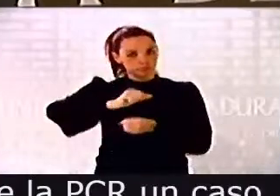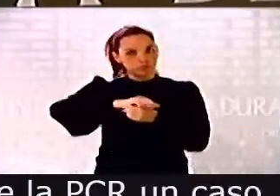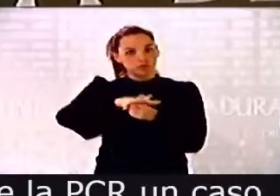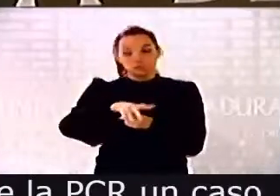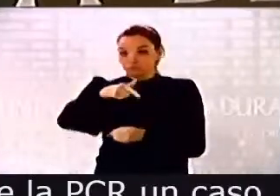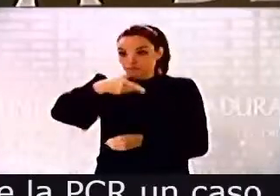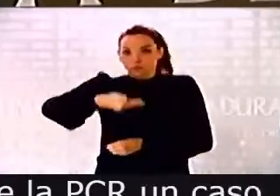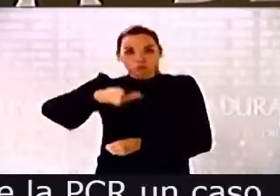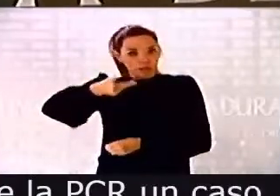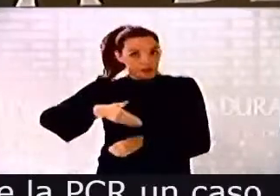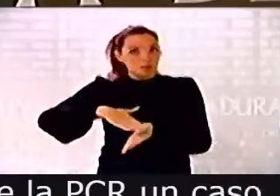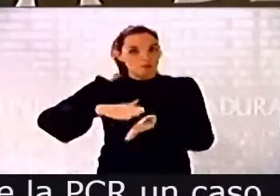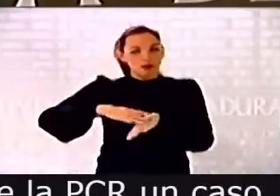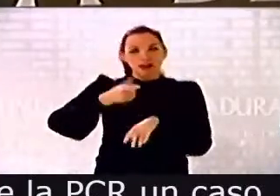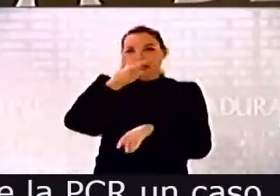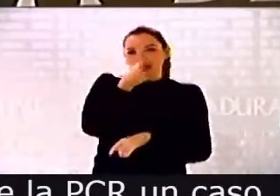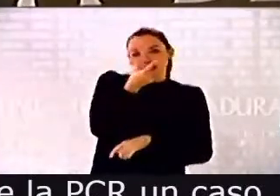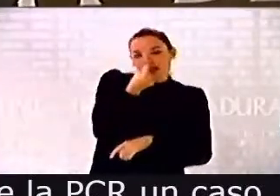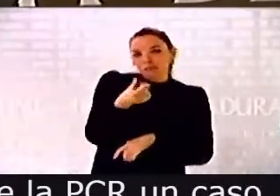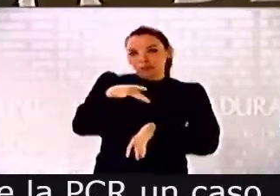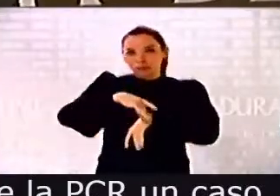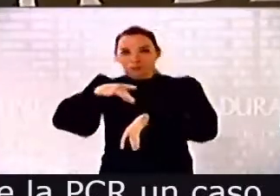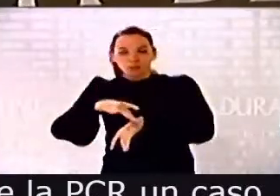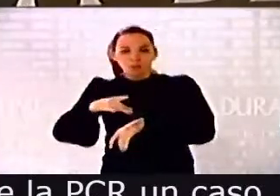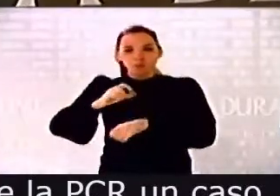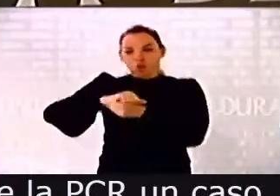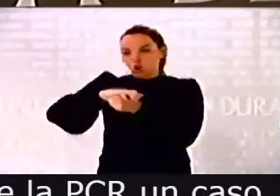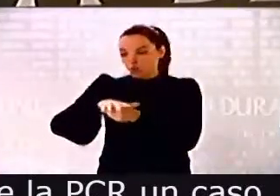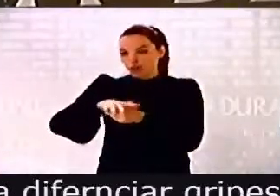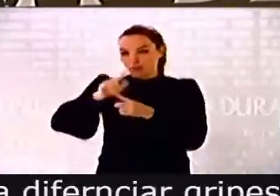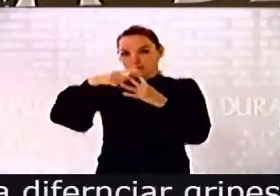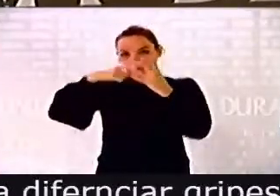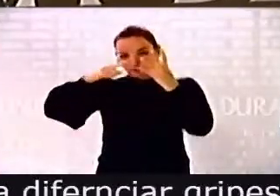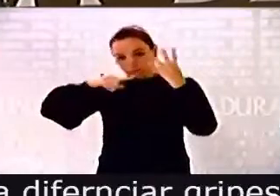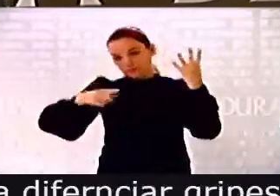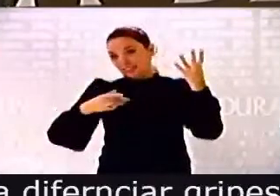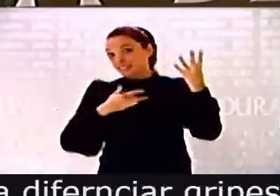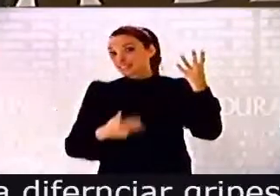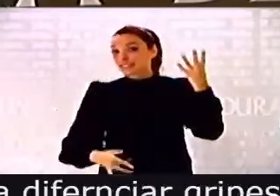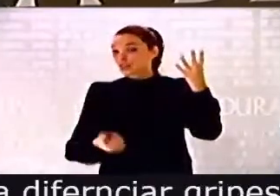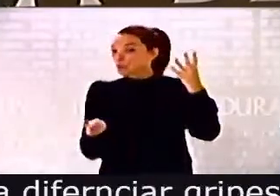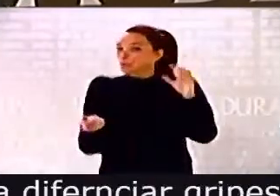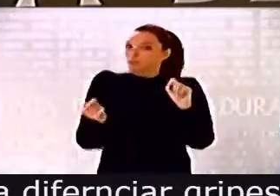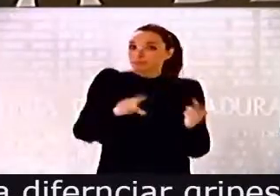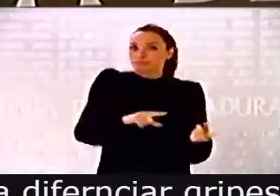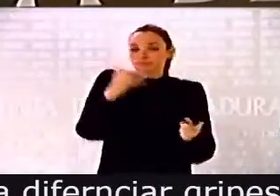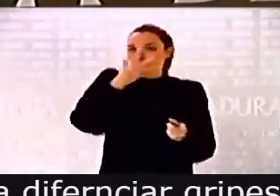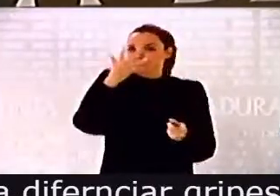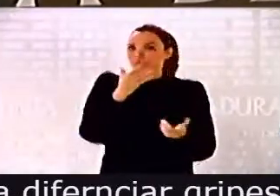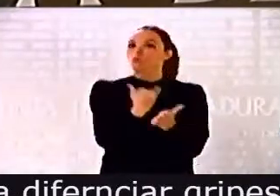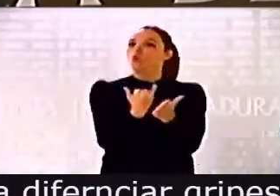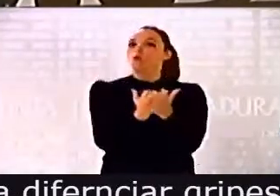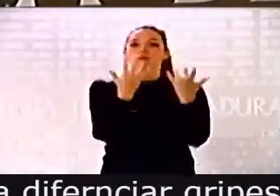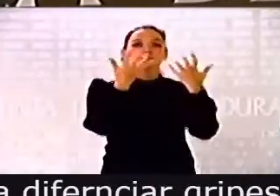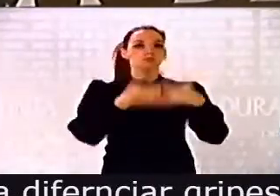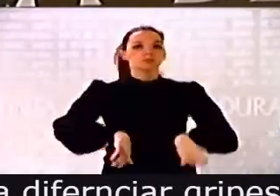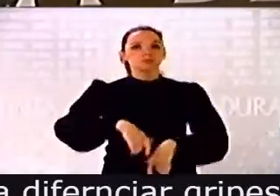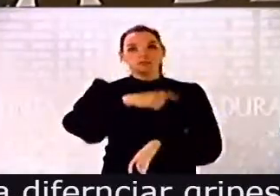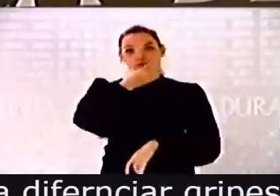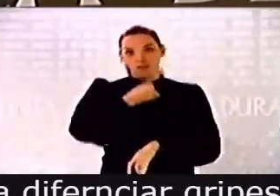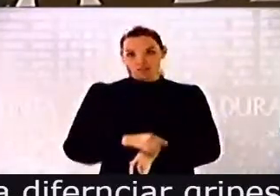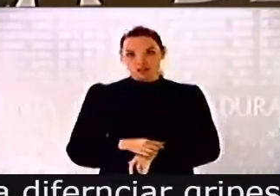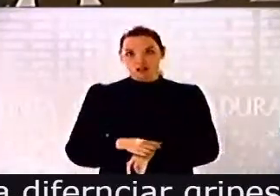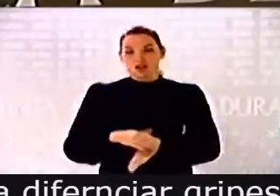para diferenciar gripes, catarros, COVID, que tienen síntomas muchas veces parecidos y que pueden dar lugar